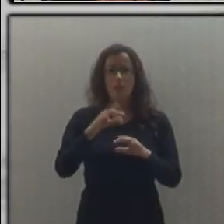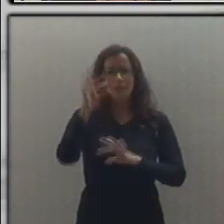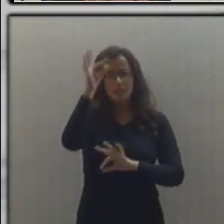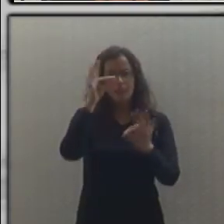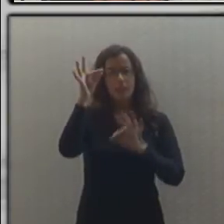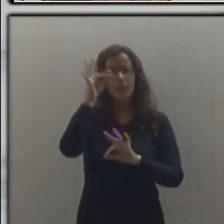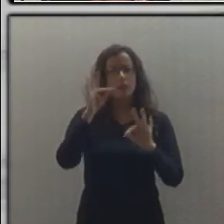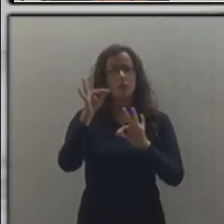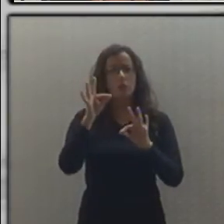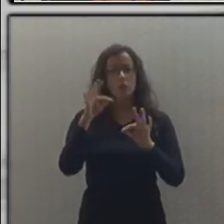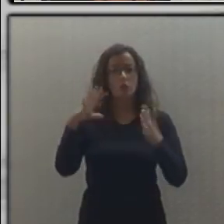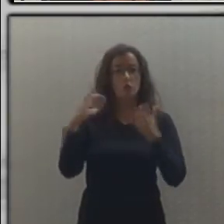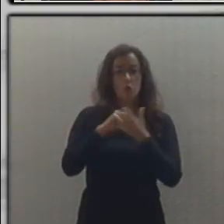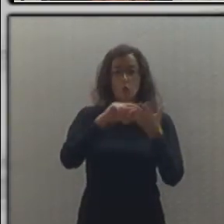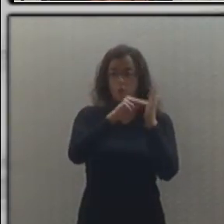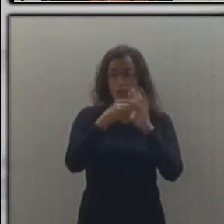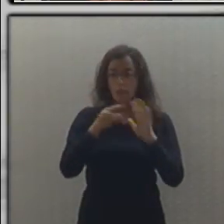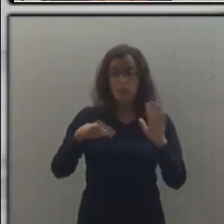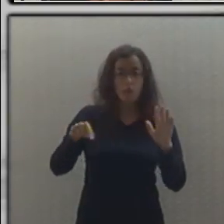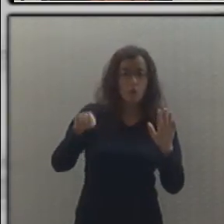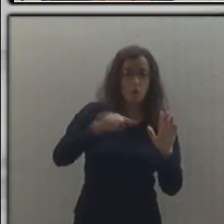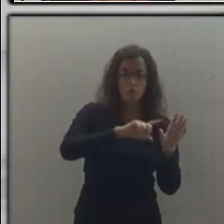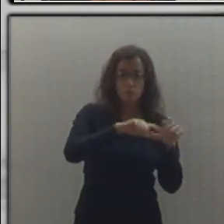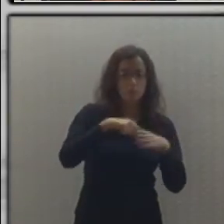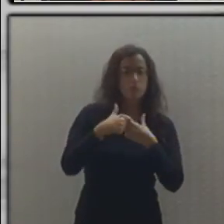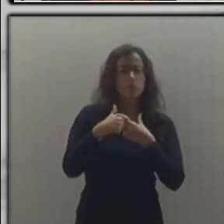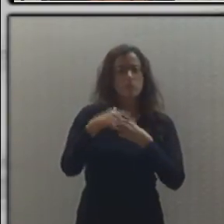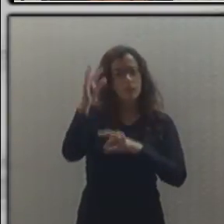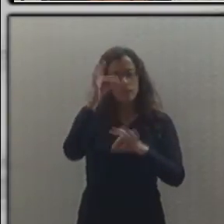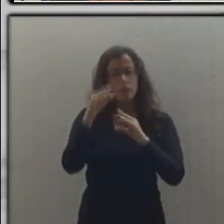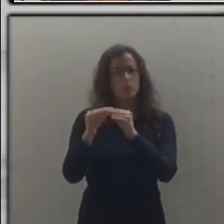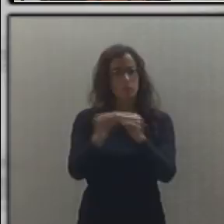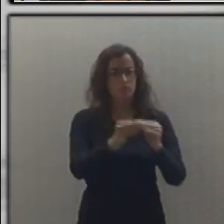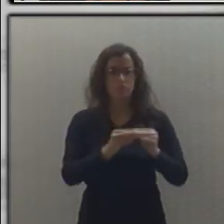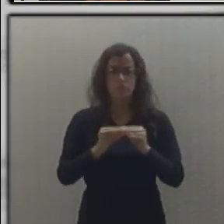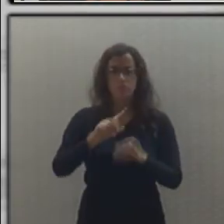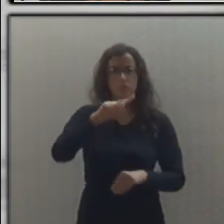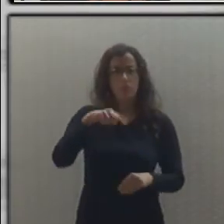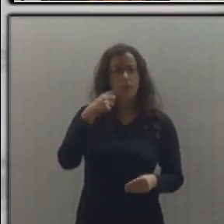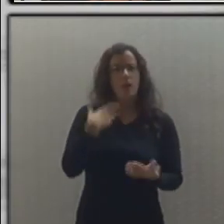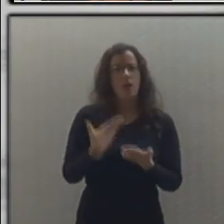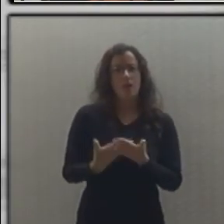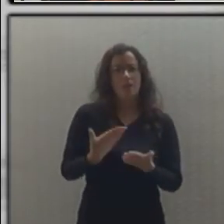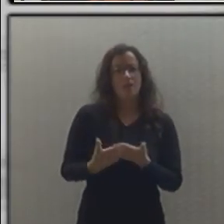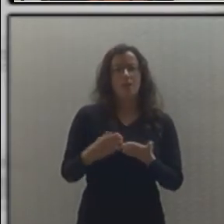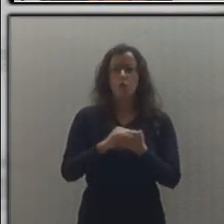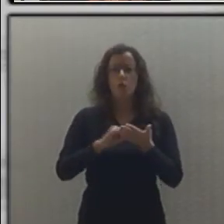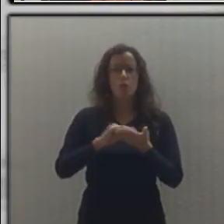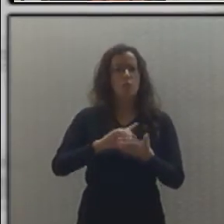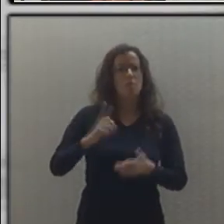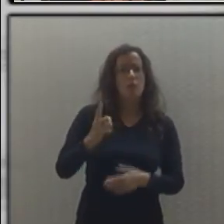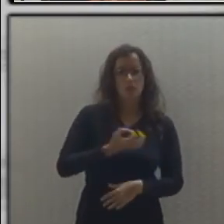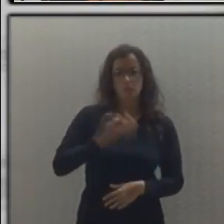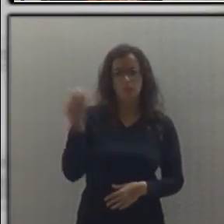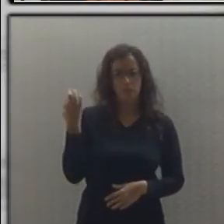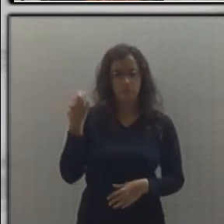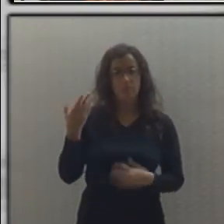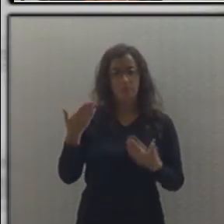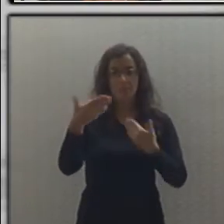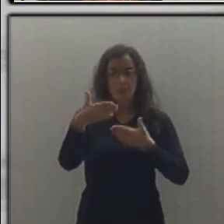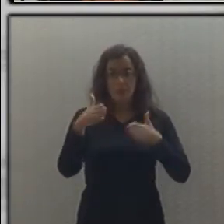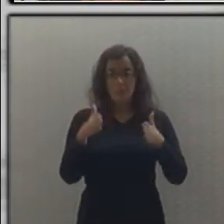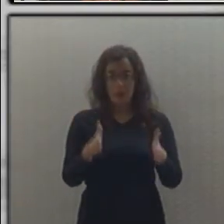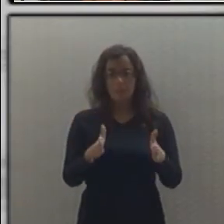criterios entre todos los técnicos que participamos y para garantizar la solución más adecuada. Estos packs los